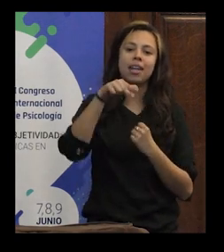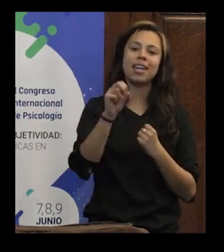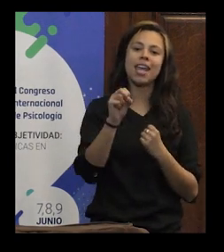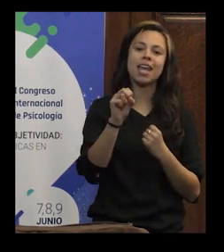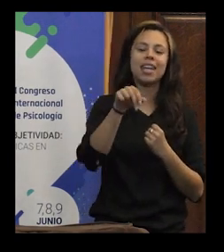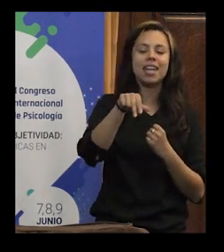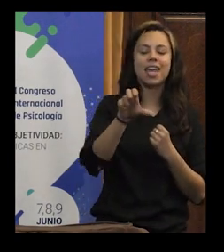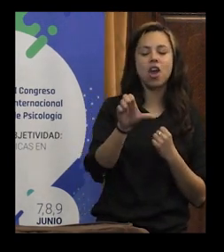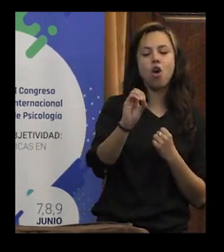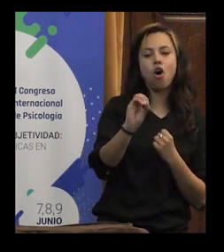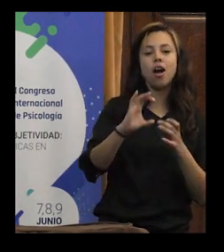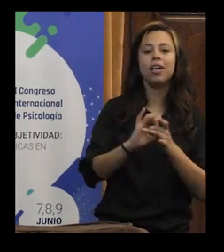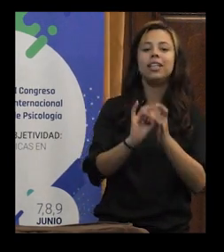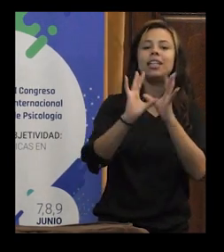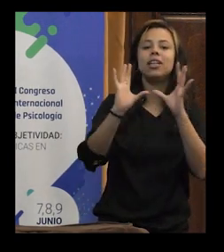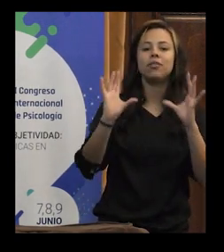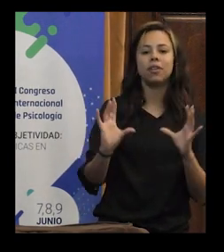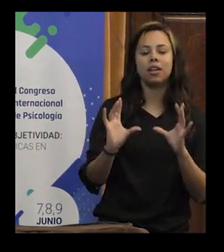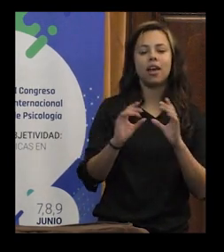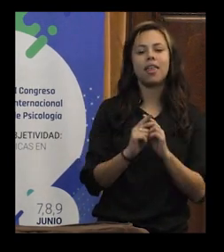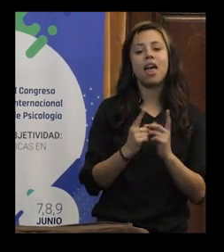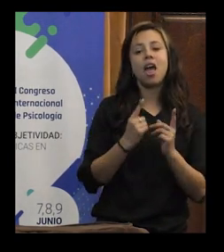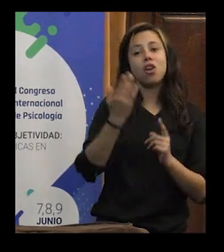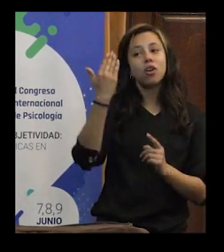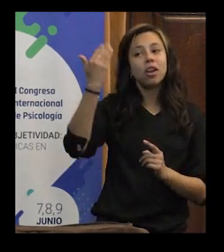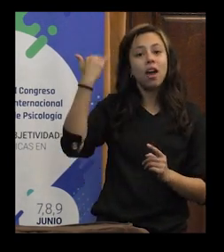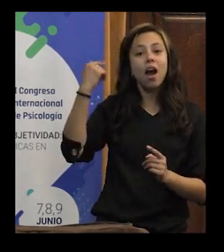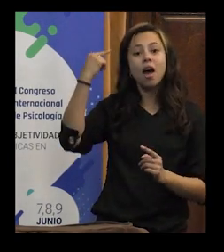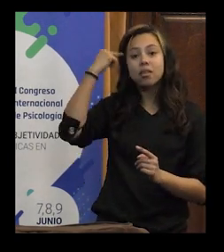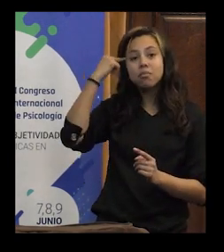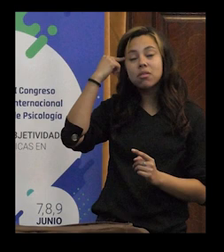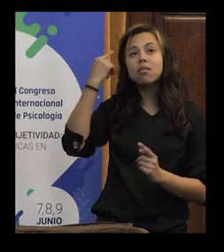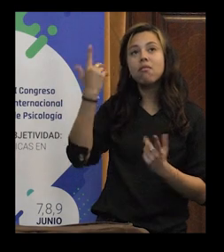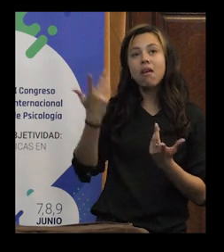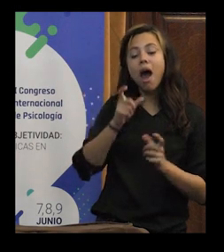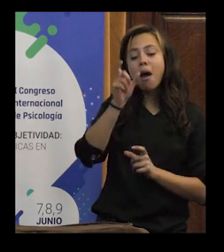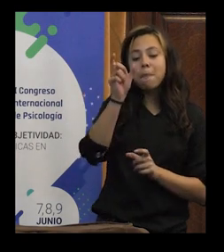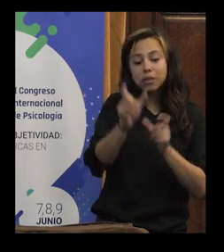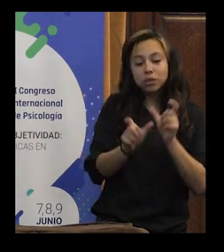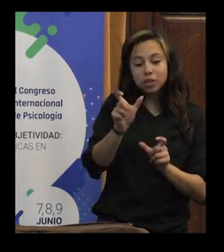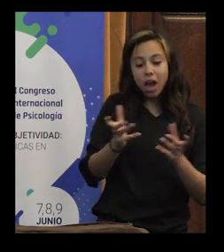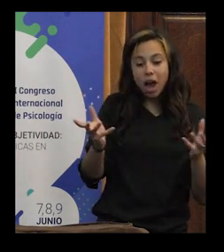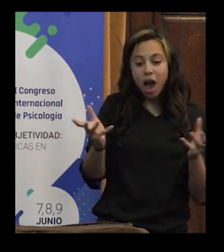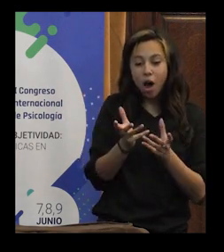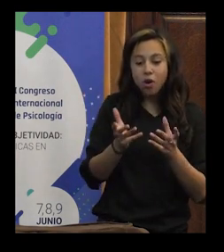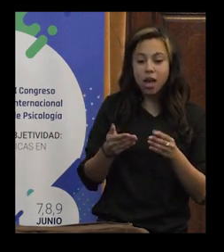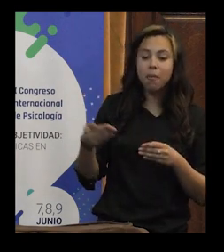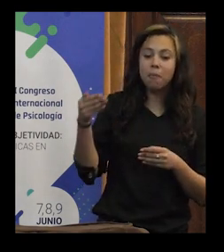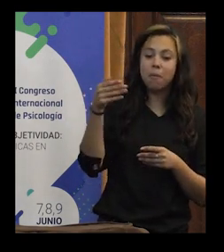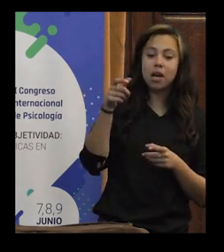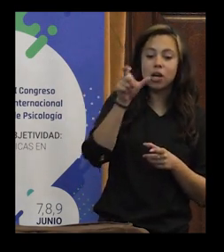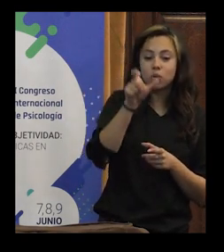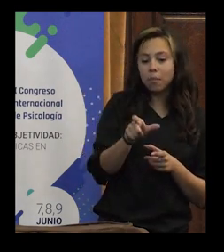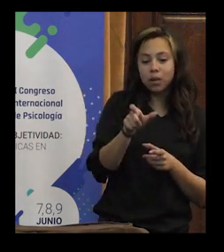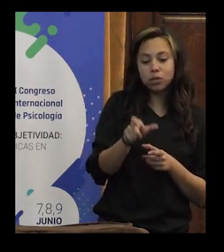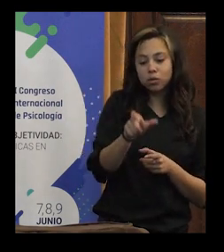individuo se reconfigura como un socio activo en la búsqueda de la salud.